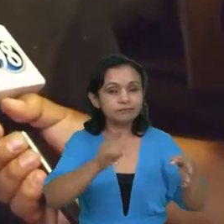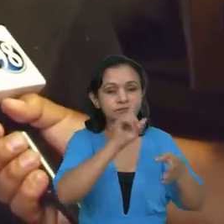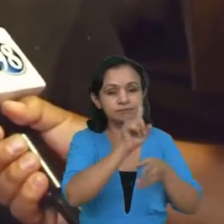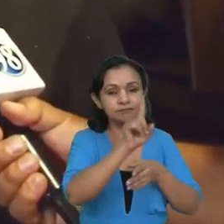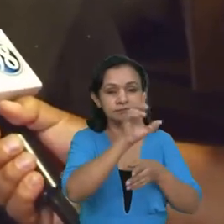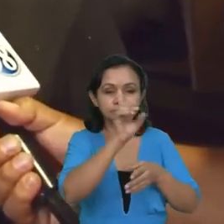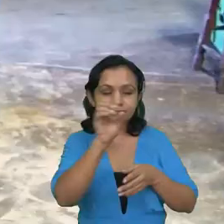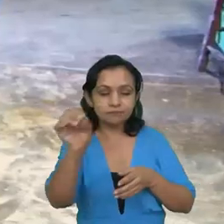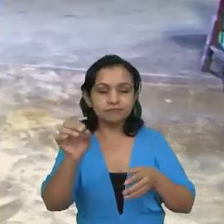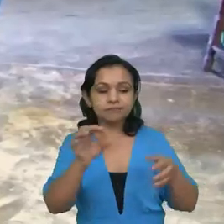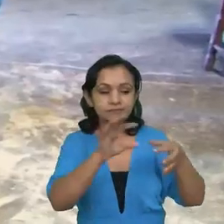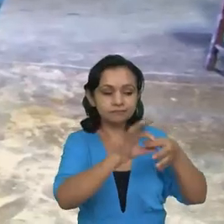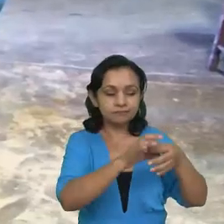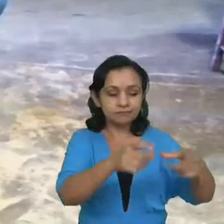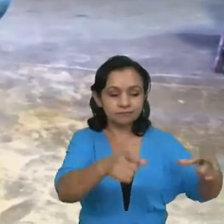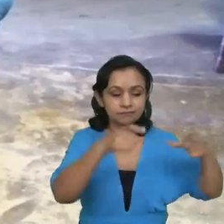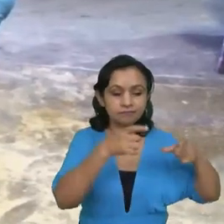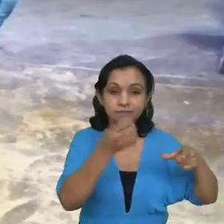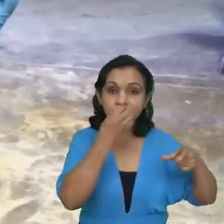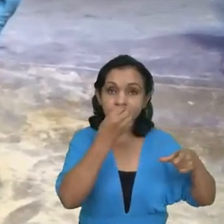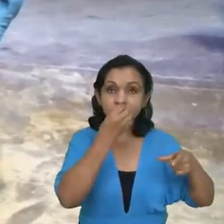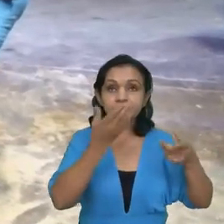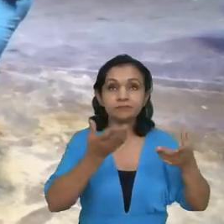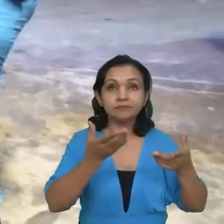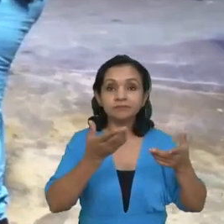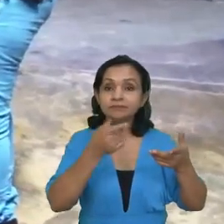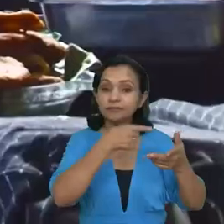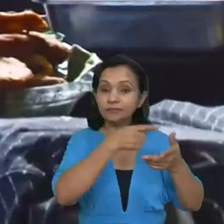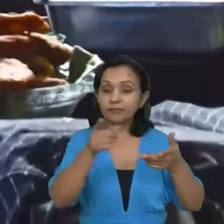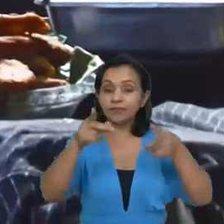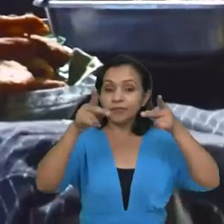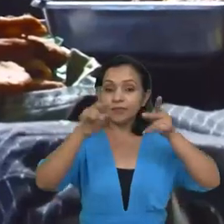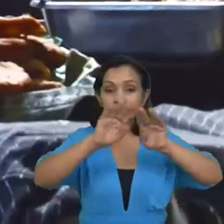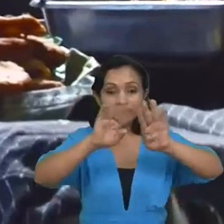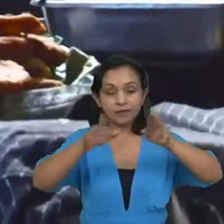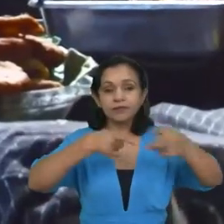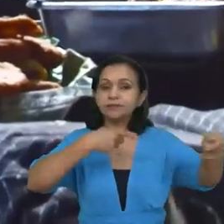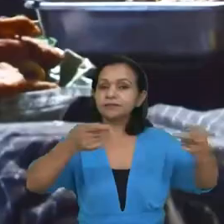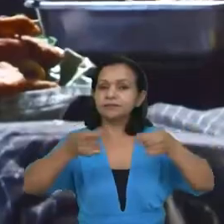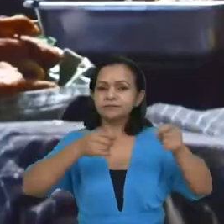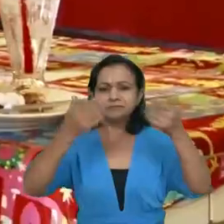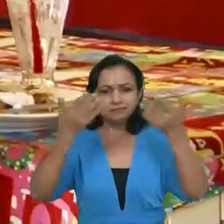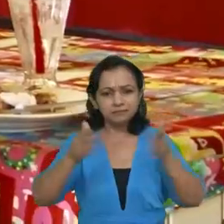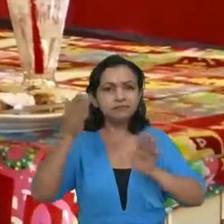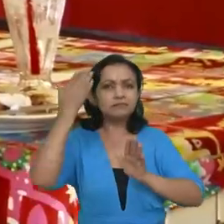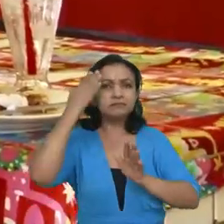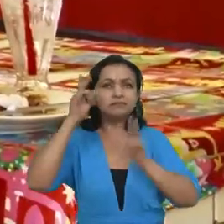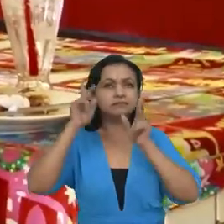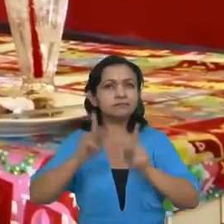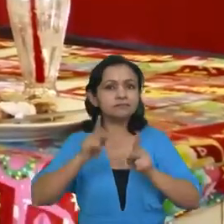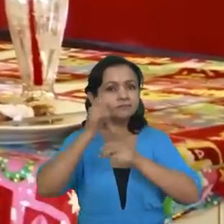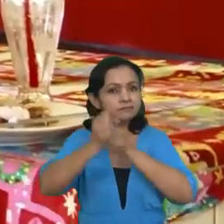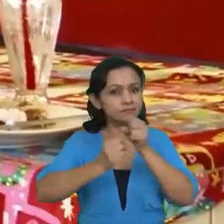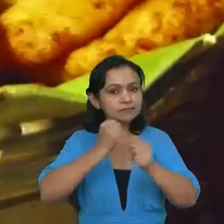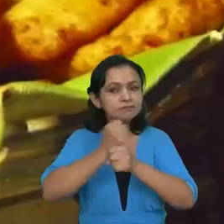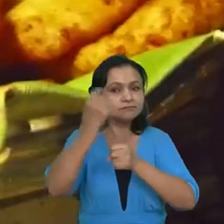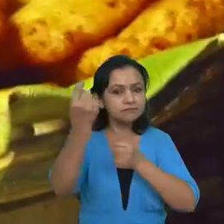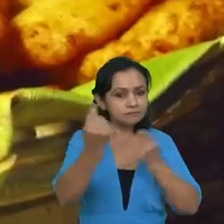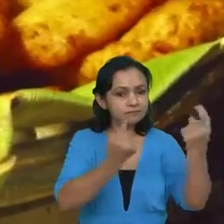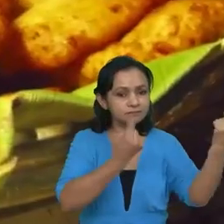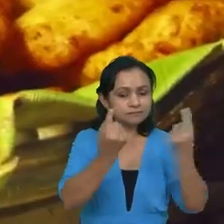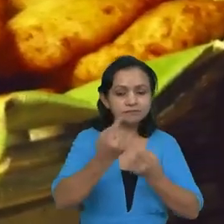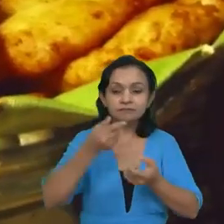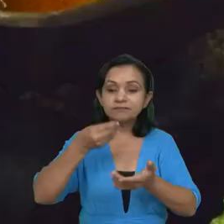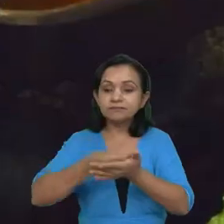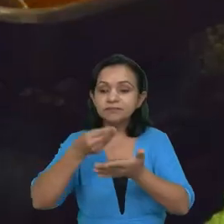córdoba al final de igual estas comerciantes ya tienen su clientela que año con año viene a degustar de estos sabrosos